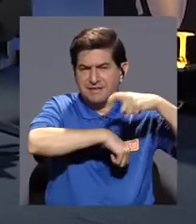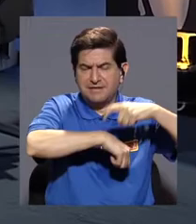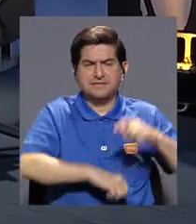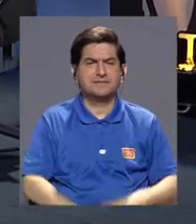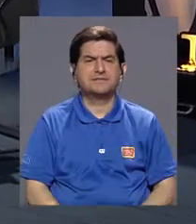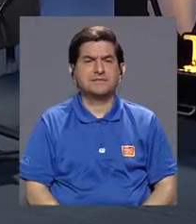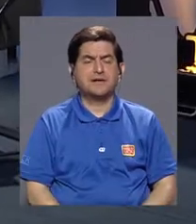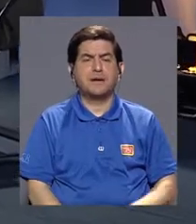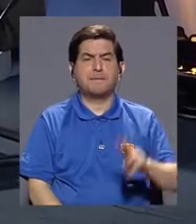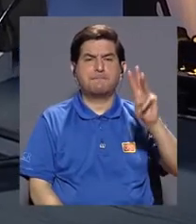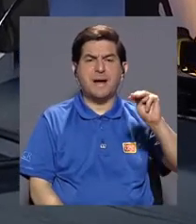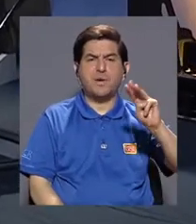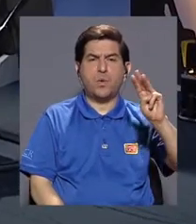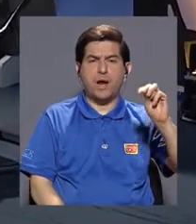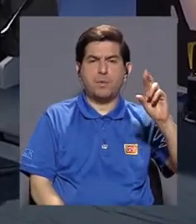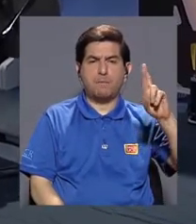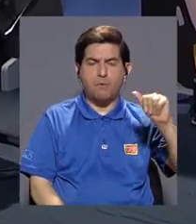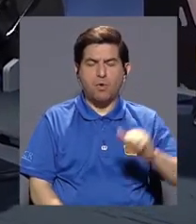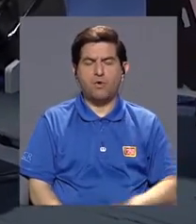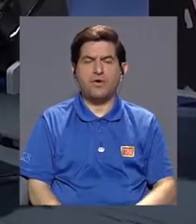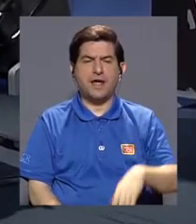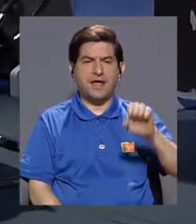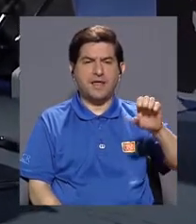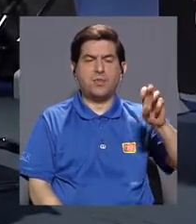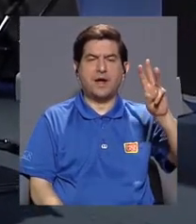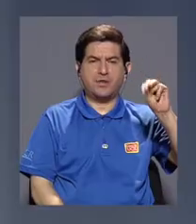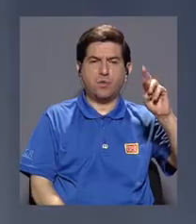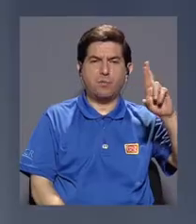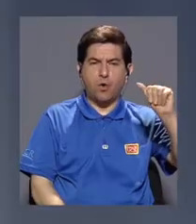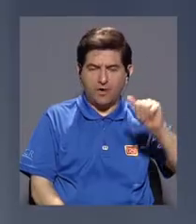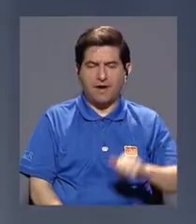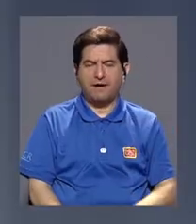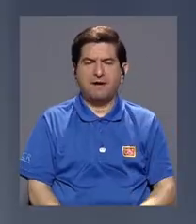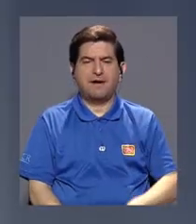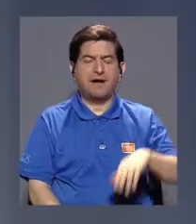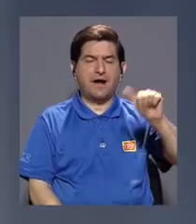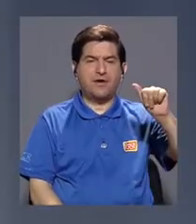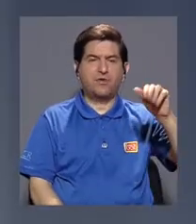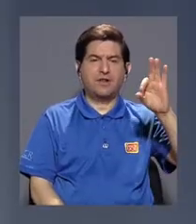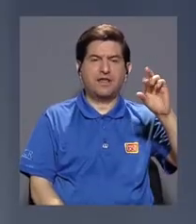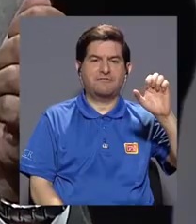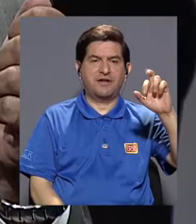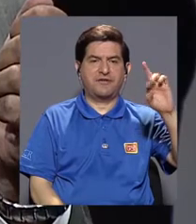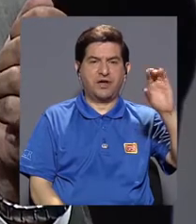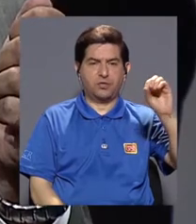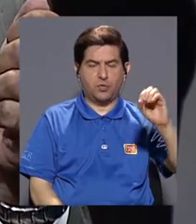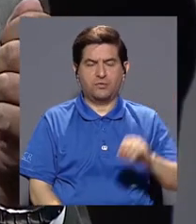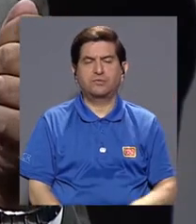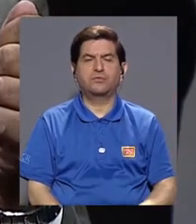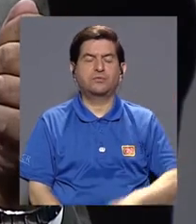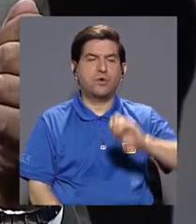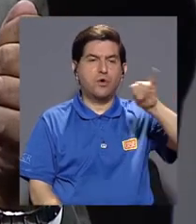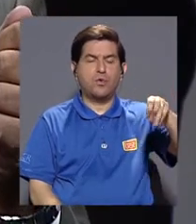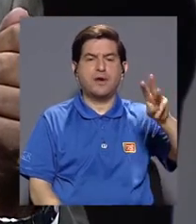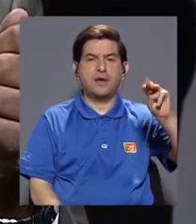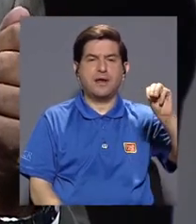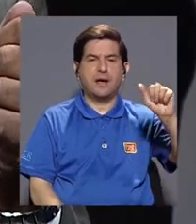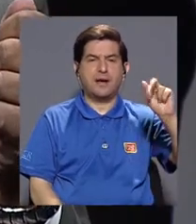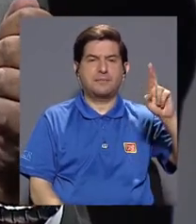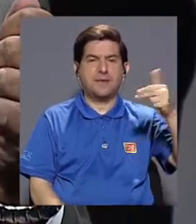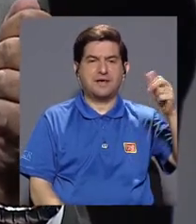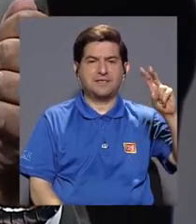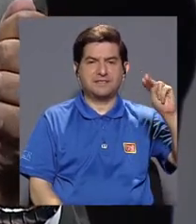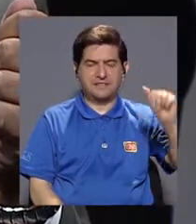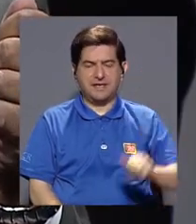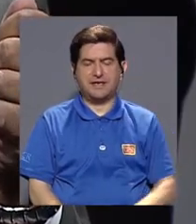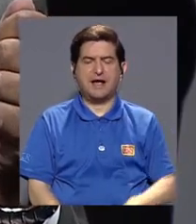que pensar en Manuel Mora Valverde, en Eduardo Mora Valverde, en Arnoldo Ferreto Segura, en Julián Marchena, en Álvaro